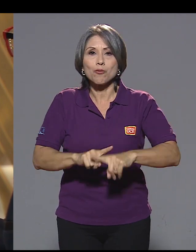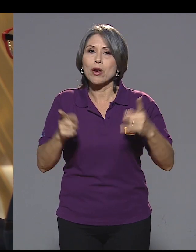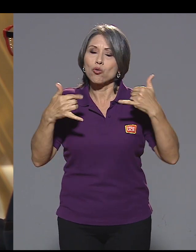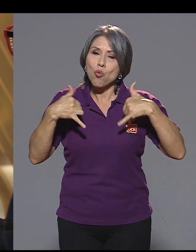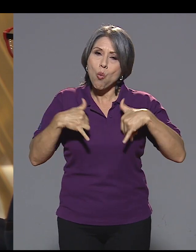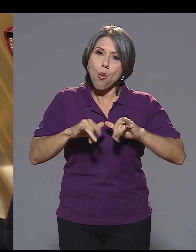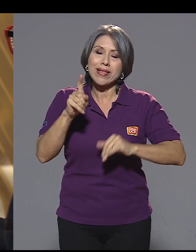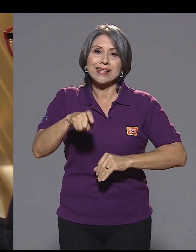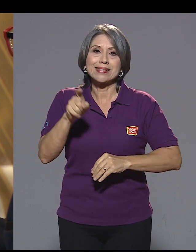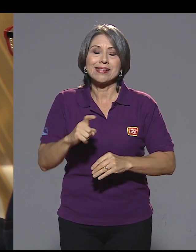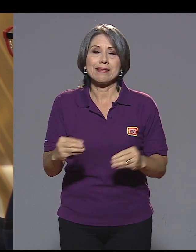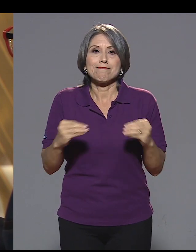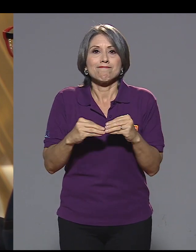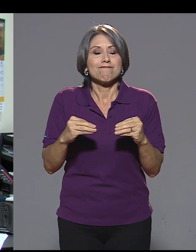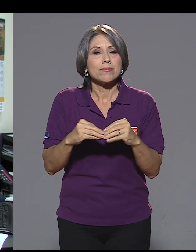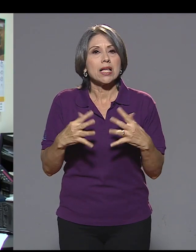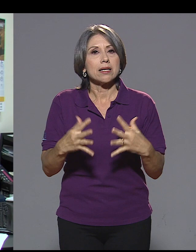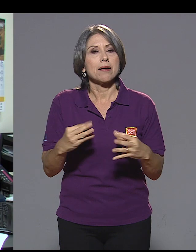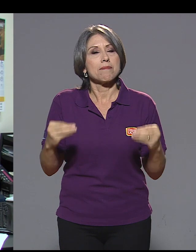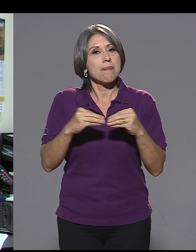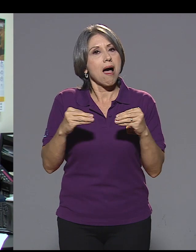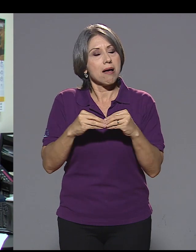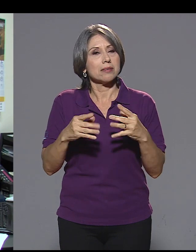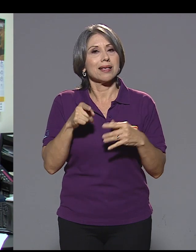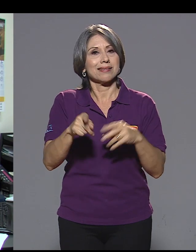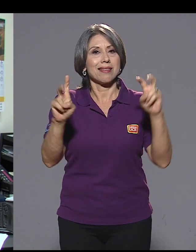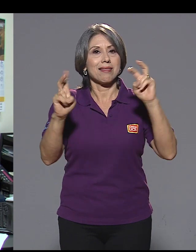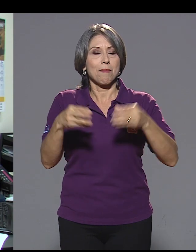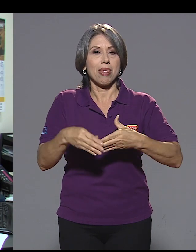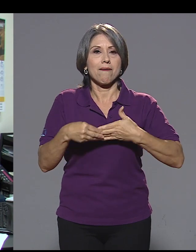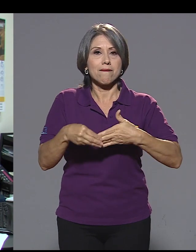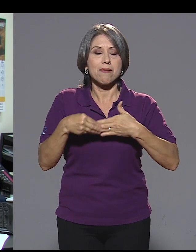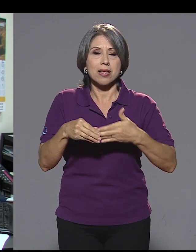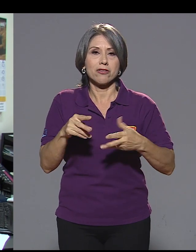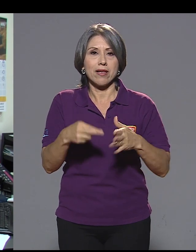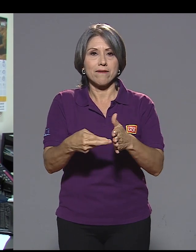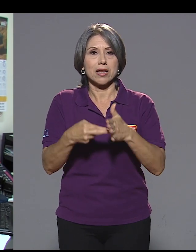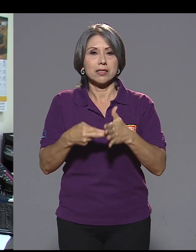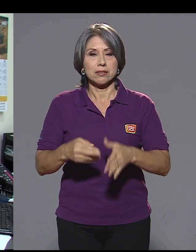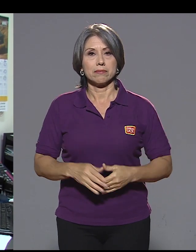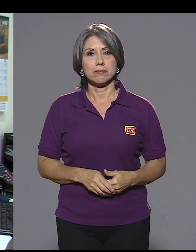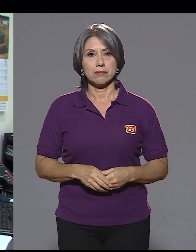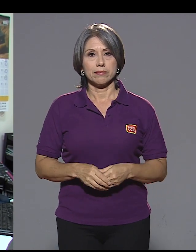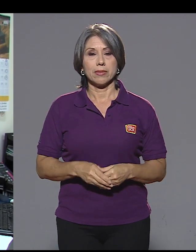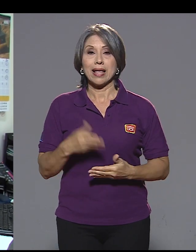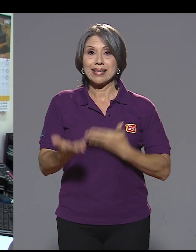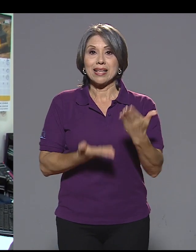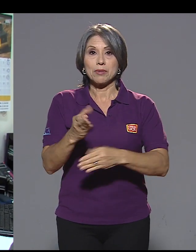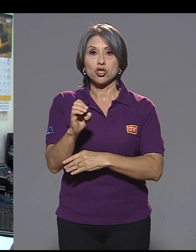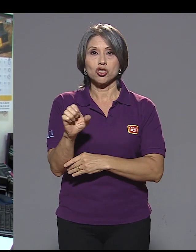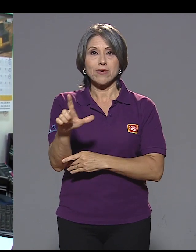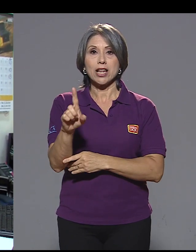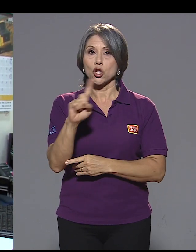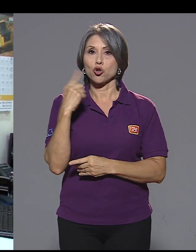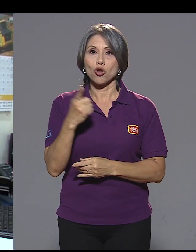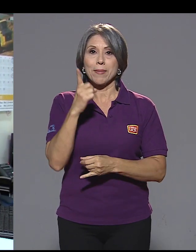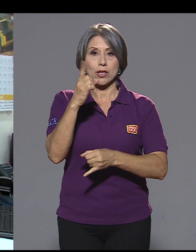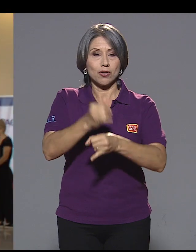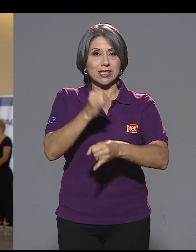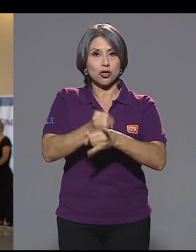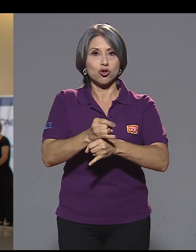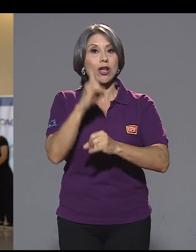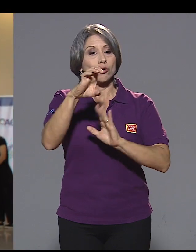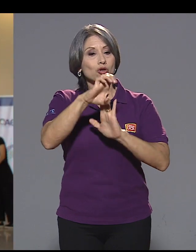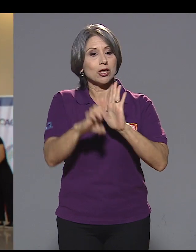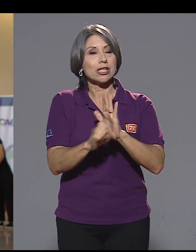pero todavía se necesita como una parte más en ese tema de la flexibilización de requisitos. El servicio civil no es solo una institución, es